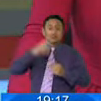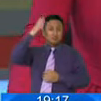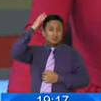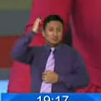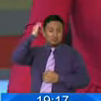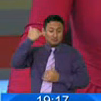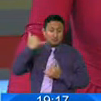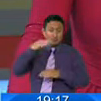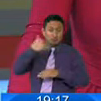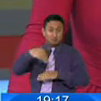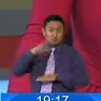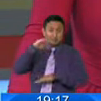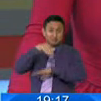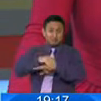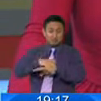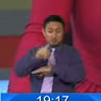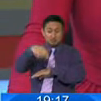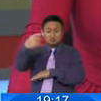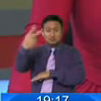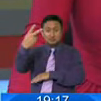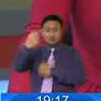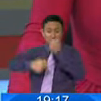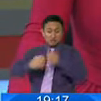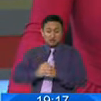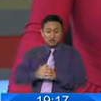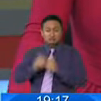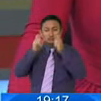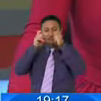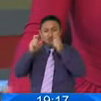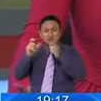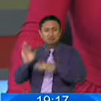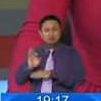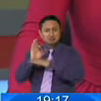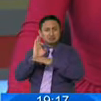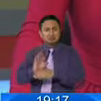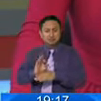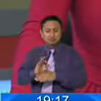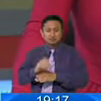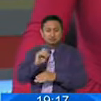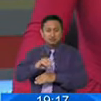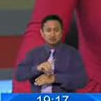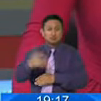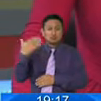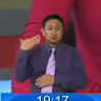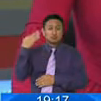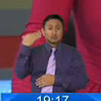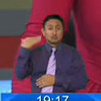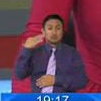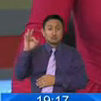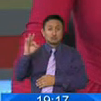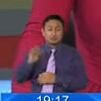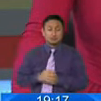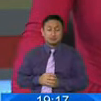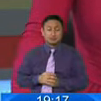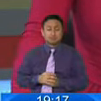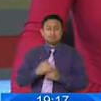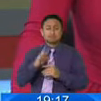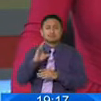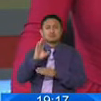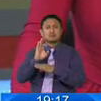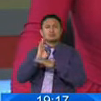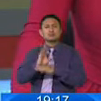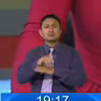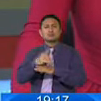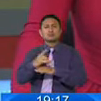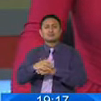acudió la tarde de este miércoles 12 de mayo a la Fiscalía General del Estado. Su presencia fue para brindar su declaración libre y voluntaria